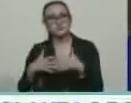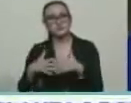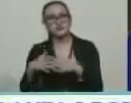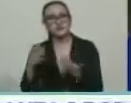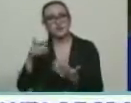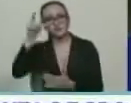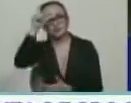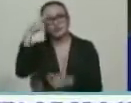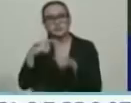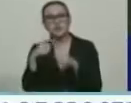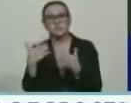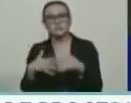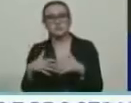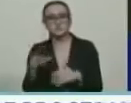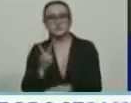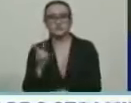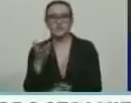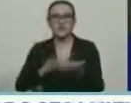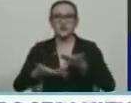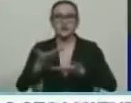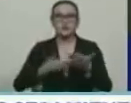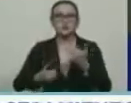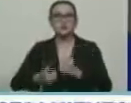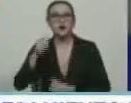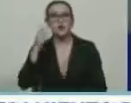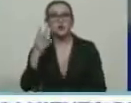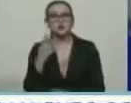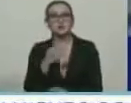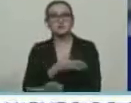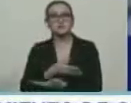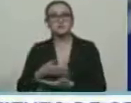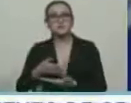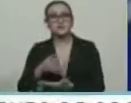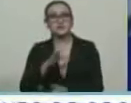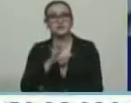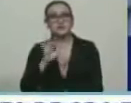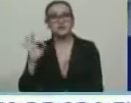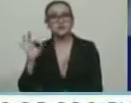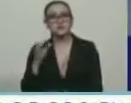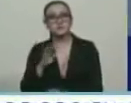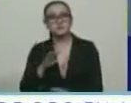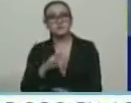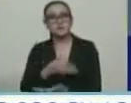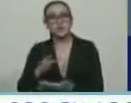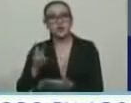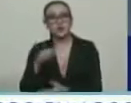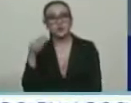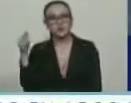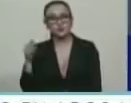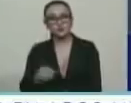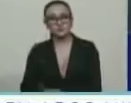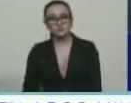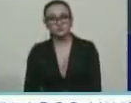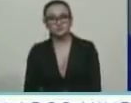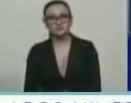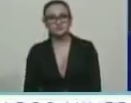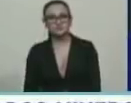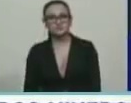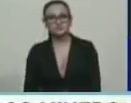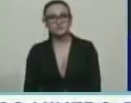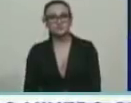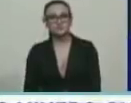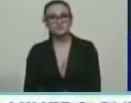turcos con una rueda de negocios que supera los 4.500 millones de euros. De Turquía, excelentísimo señor Recep